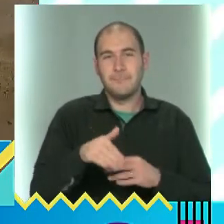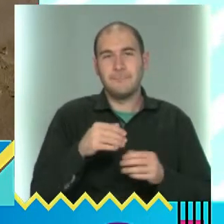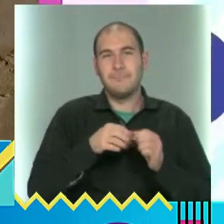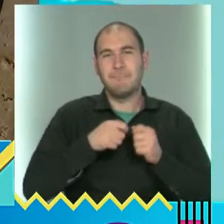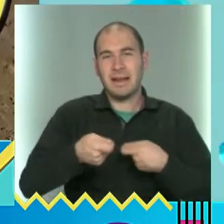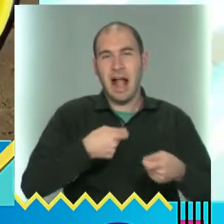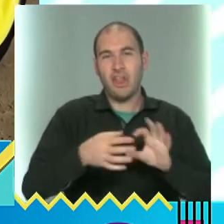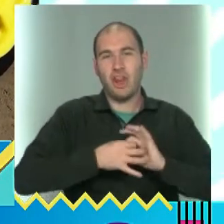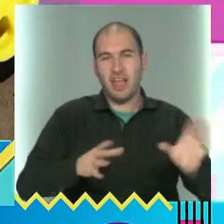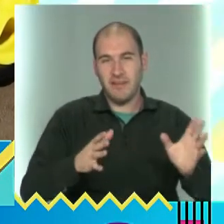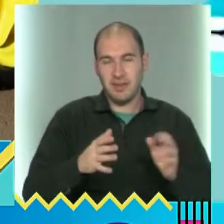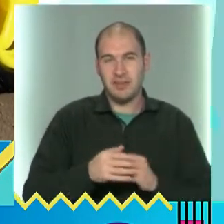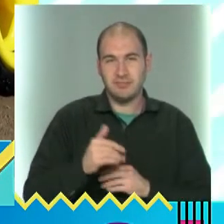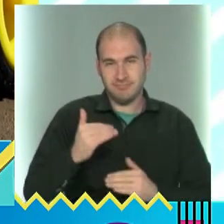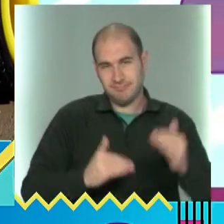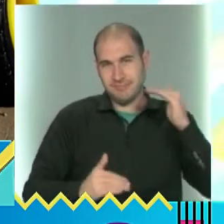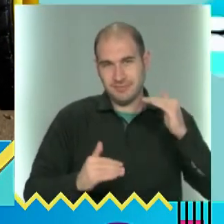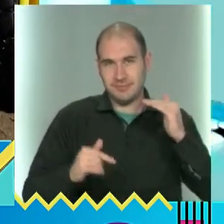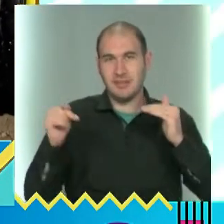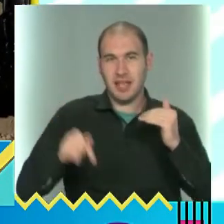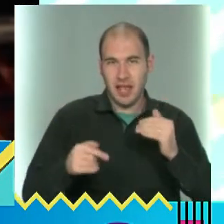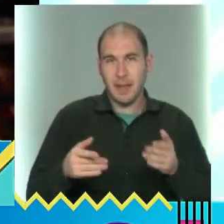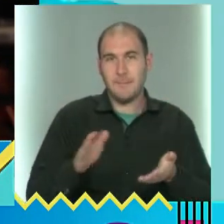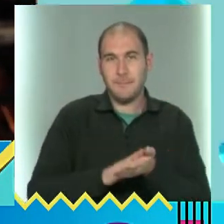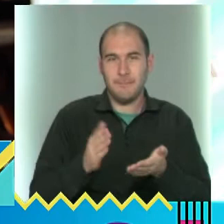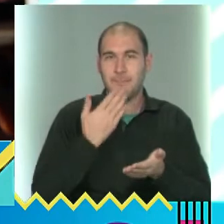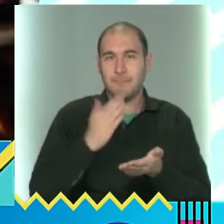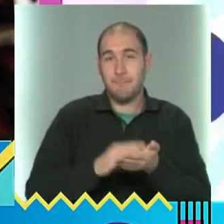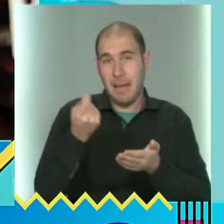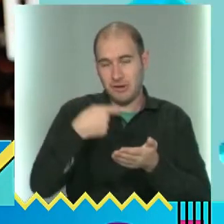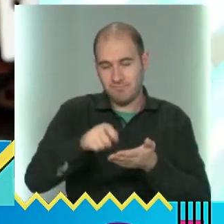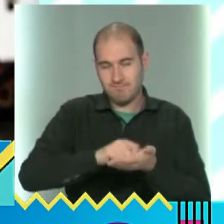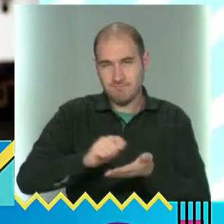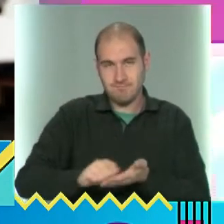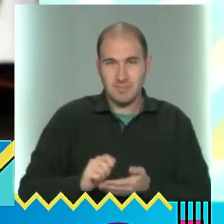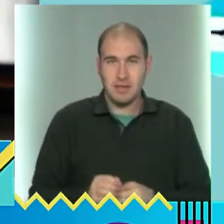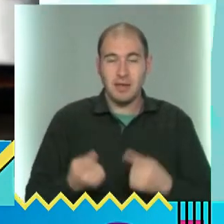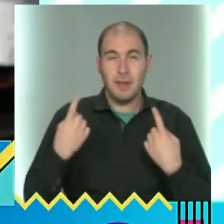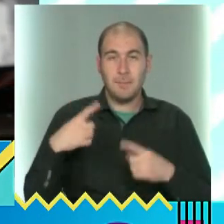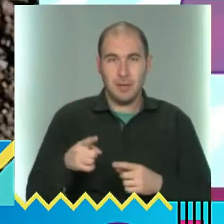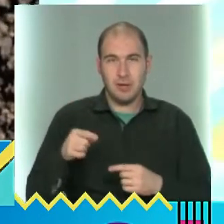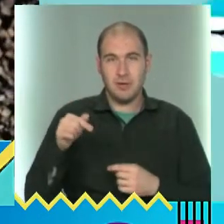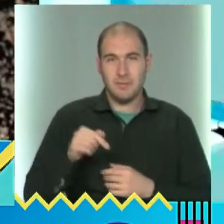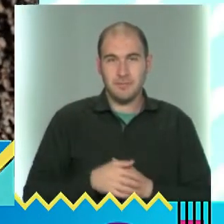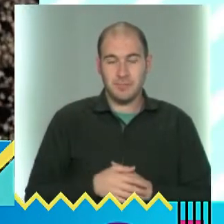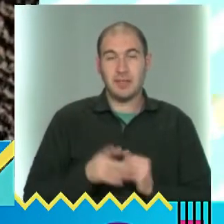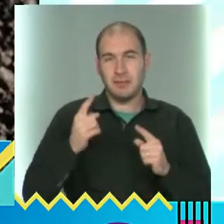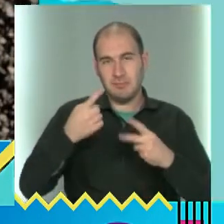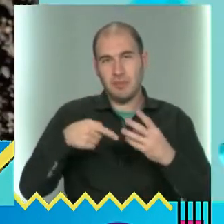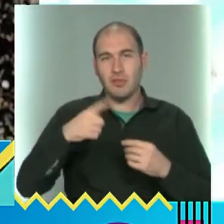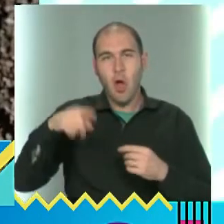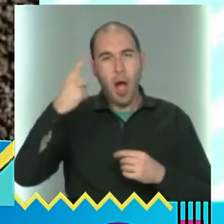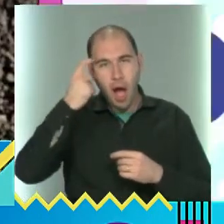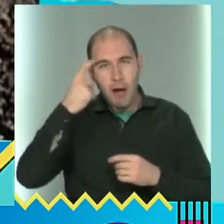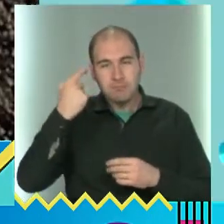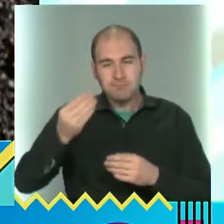tanto se terminó haciendo en una placa soldada, o sea, a mano, todo a mano. Pero bueno, eso trae mucho, bueno, aparte de todo el aprendizaje que